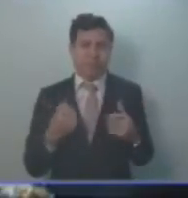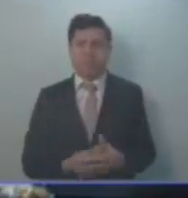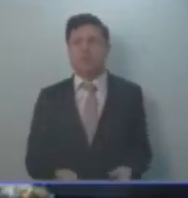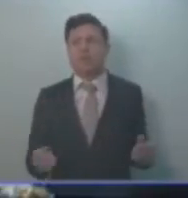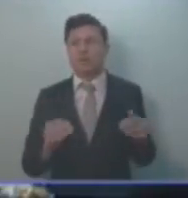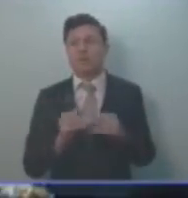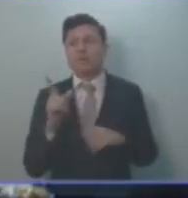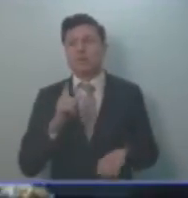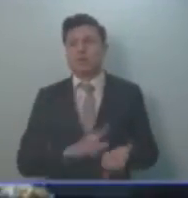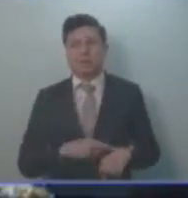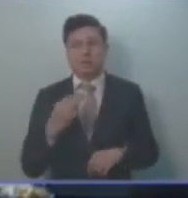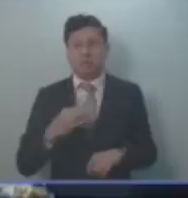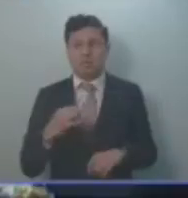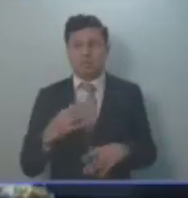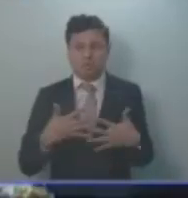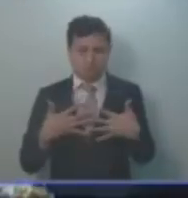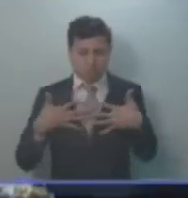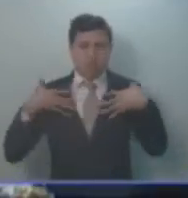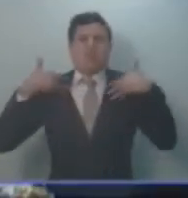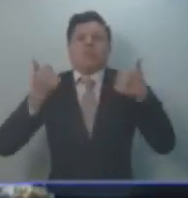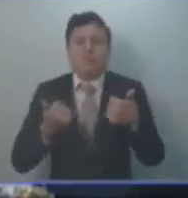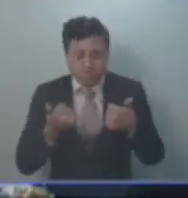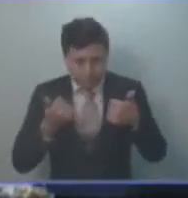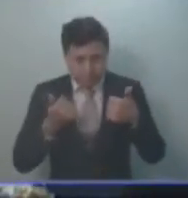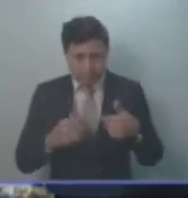tiempo requerido para su recuperación.